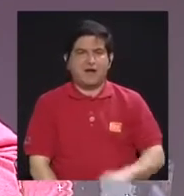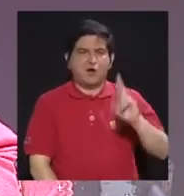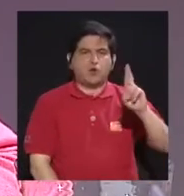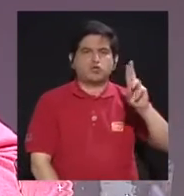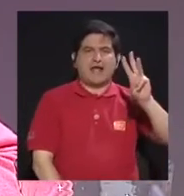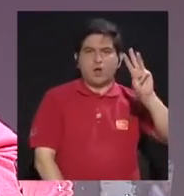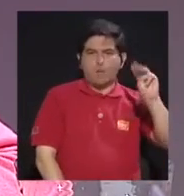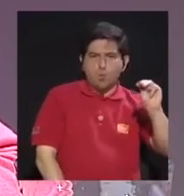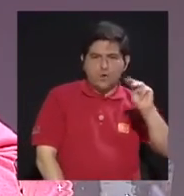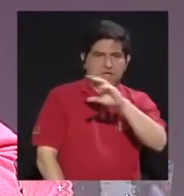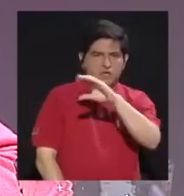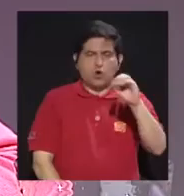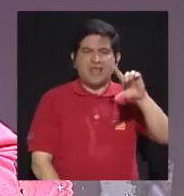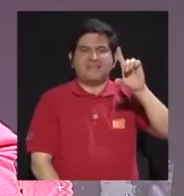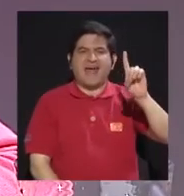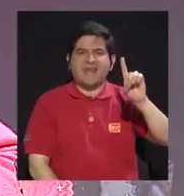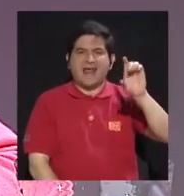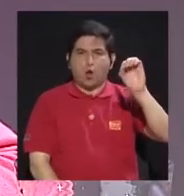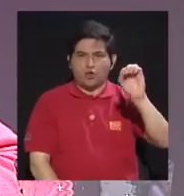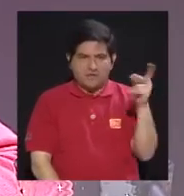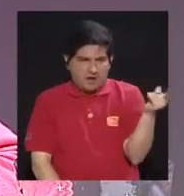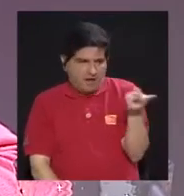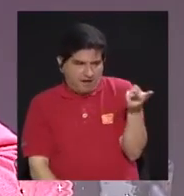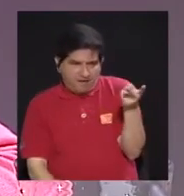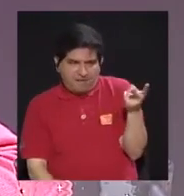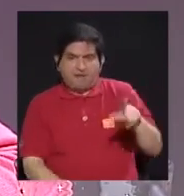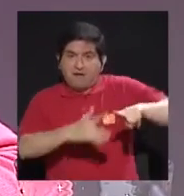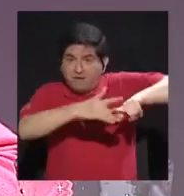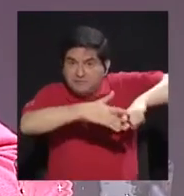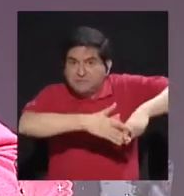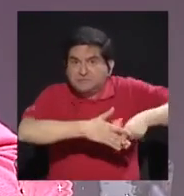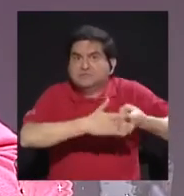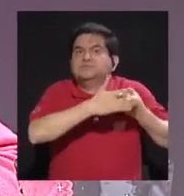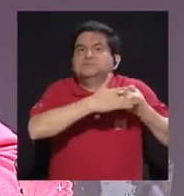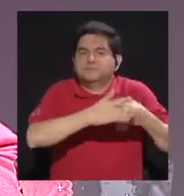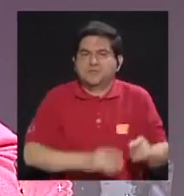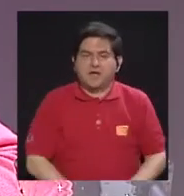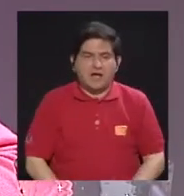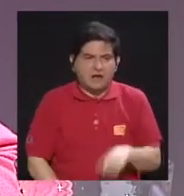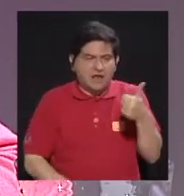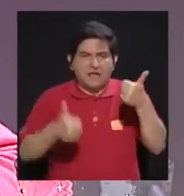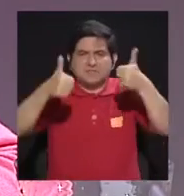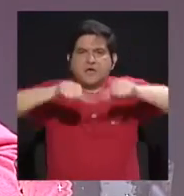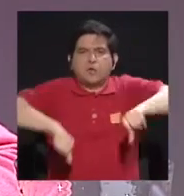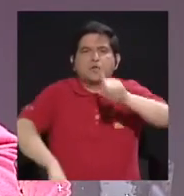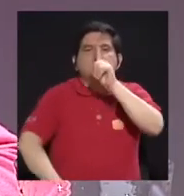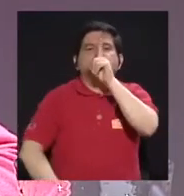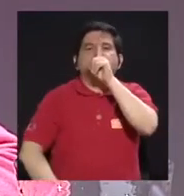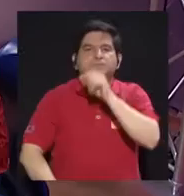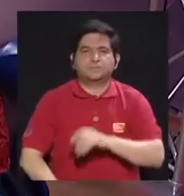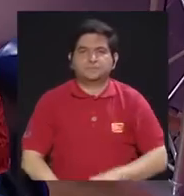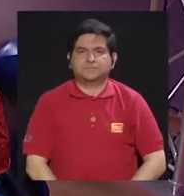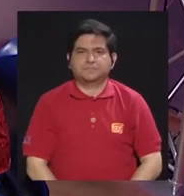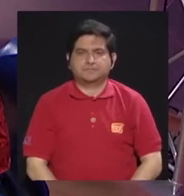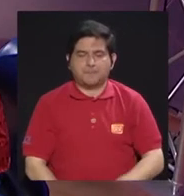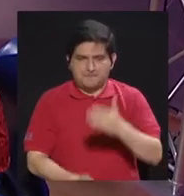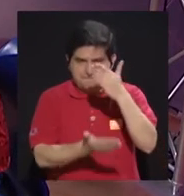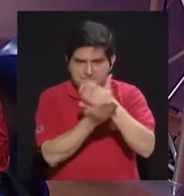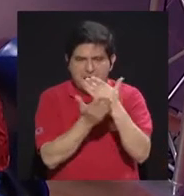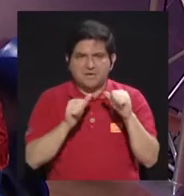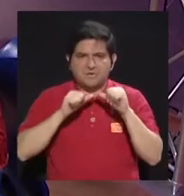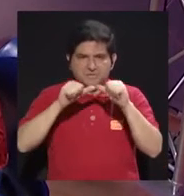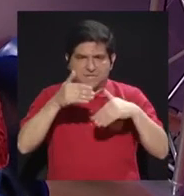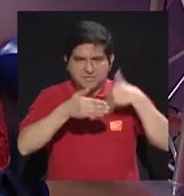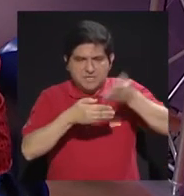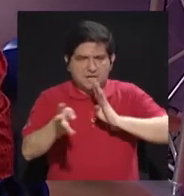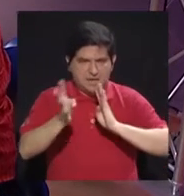Rosario Murillo y Daniel Ortega inició con ese pacto de silencio. Bien, hacemos una pausa y